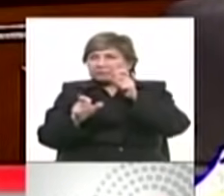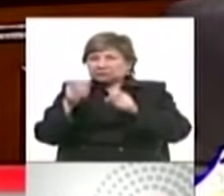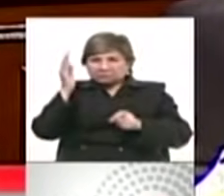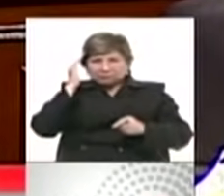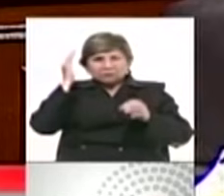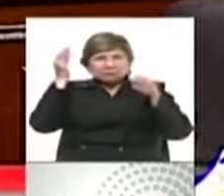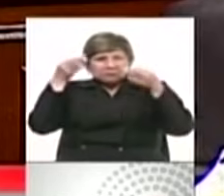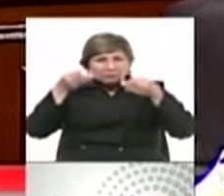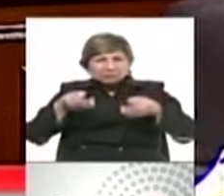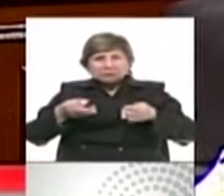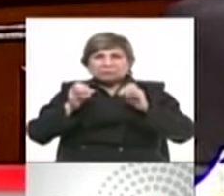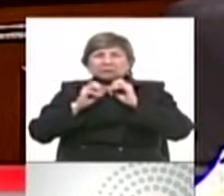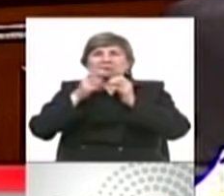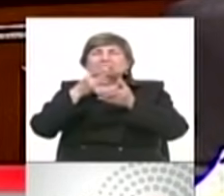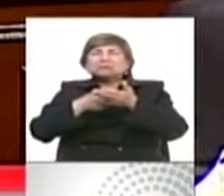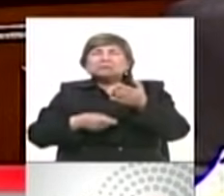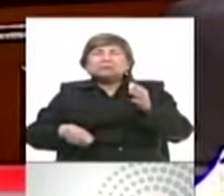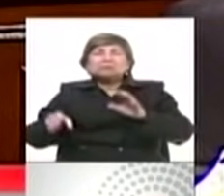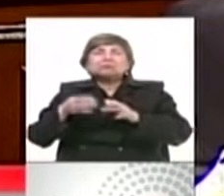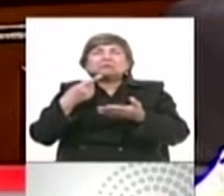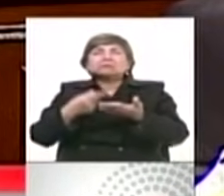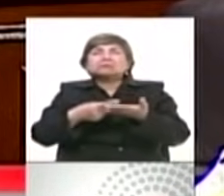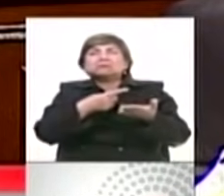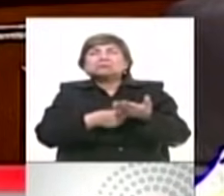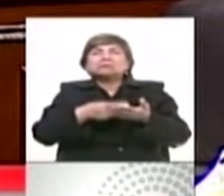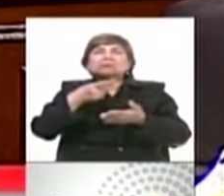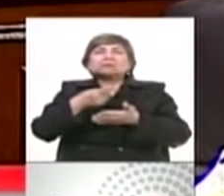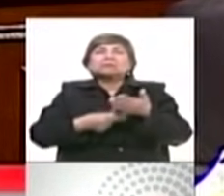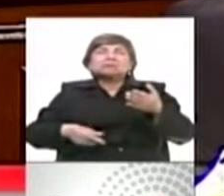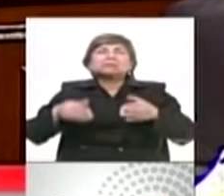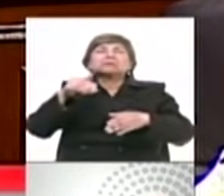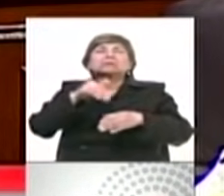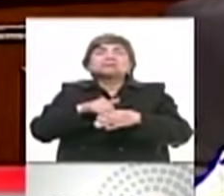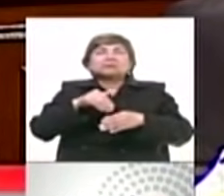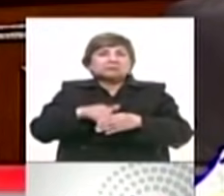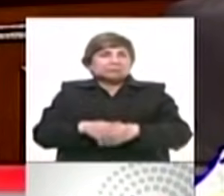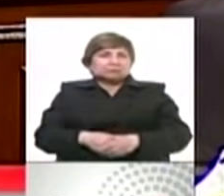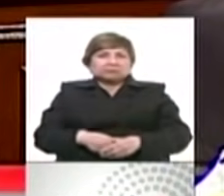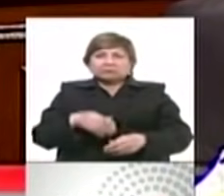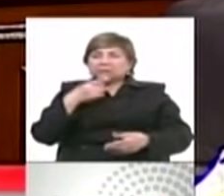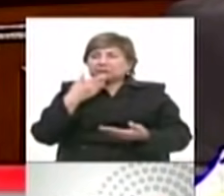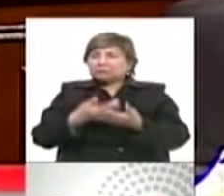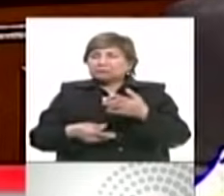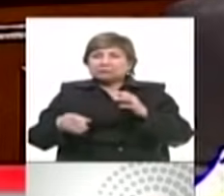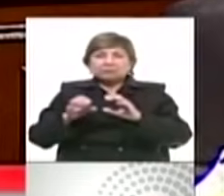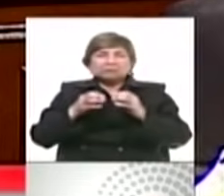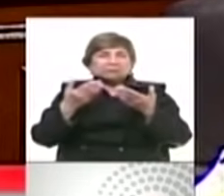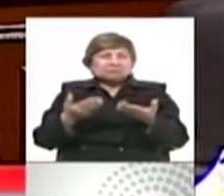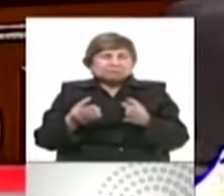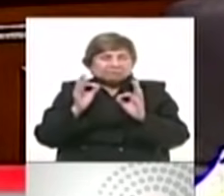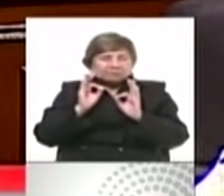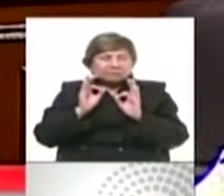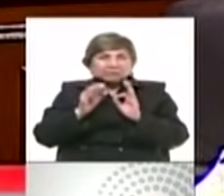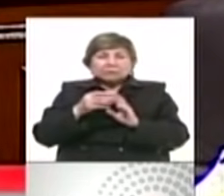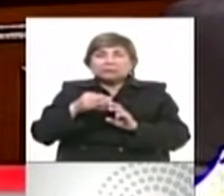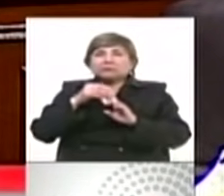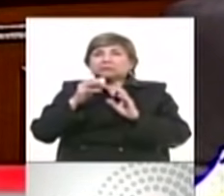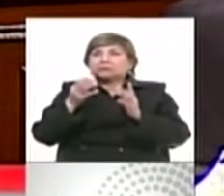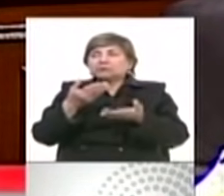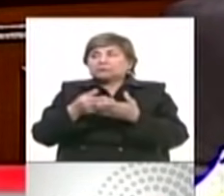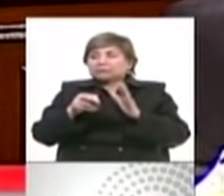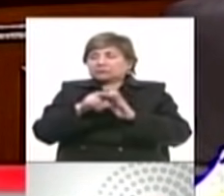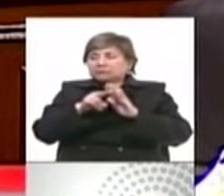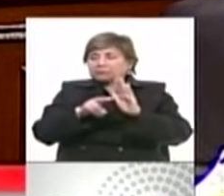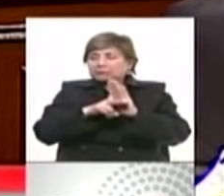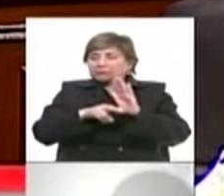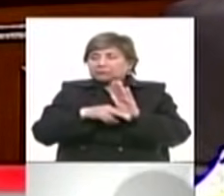para poder coaccionar al gobierno y decirles: ustedes quieren el voto de Somos Perú, entonces